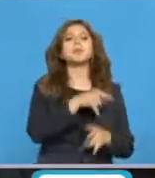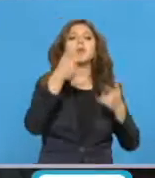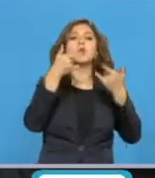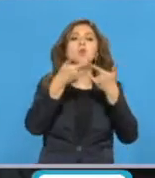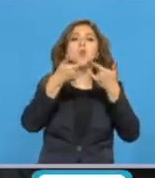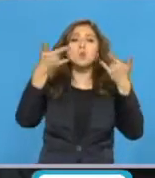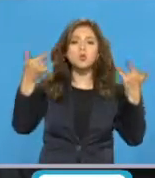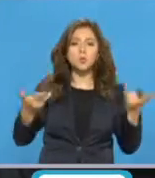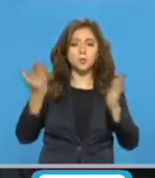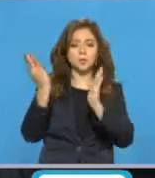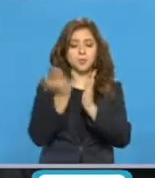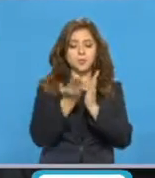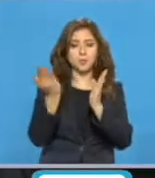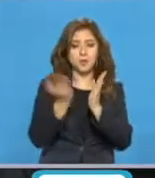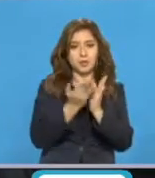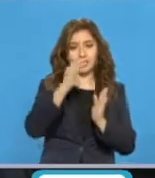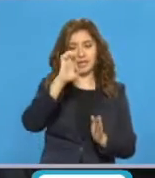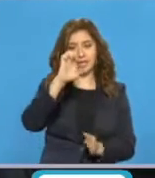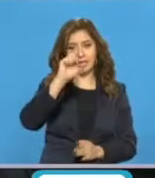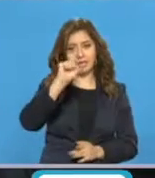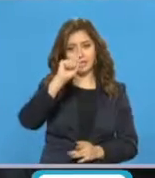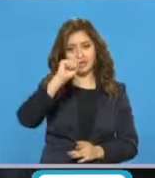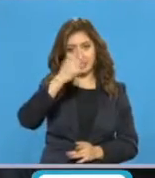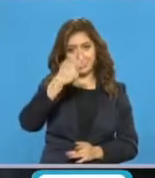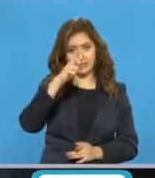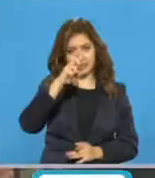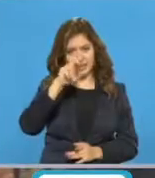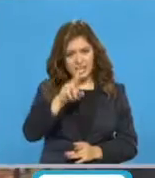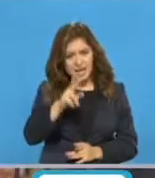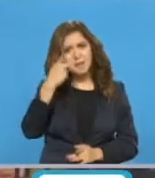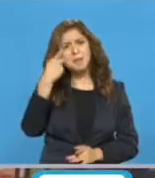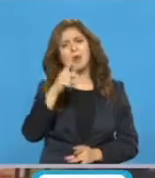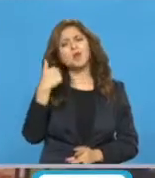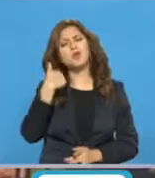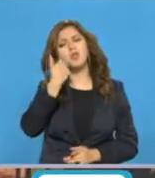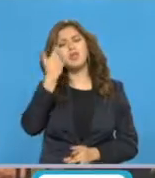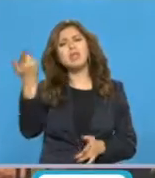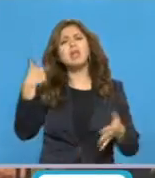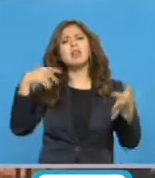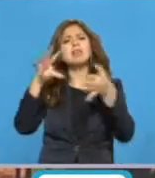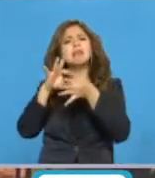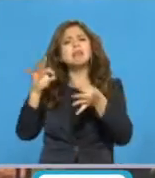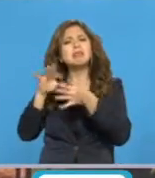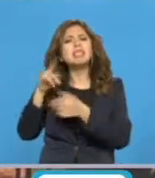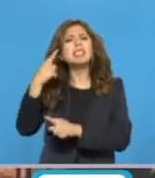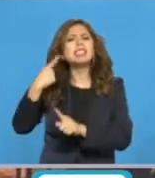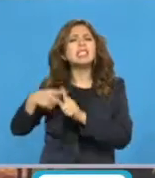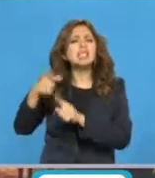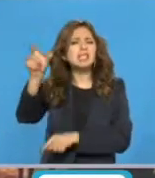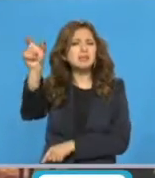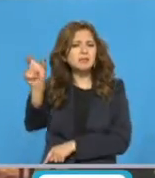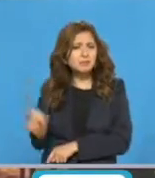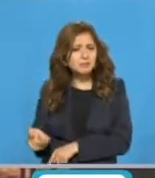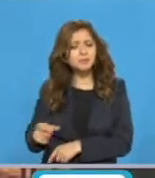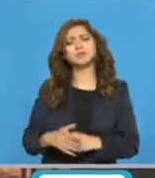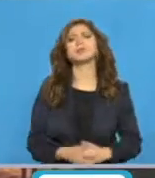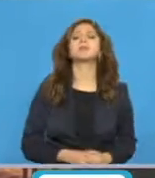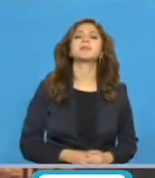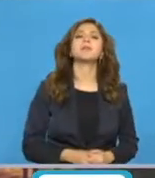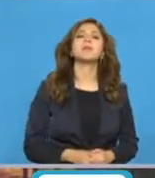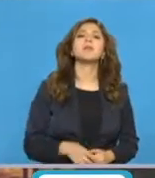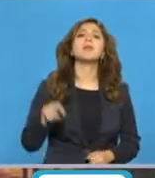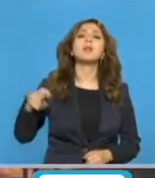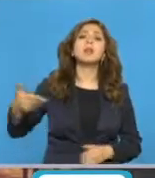reunidos de Esther Seligson. Primero les voy a contar un poco quién fue Esther Seligson, quién es. Esther Seligson nació